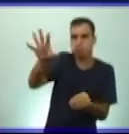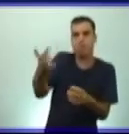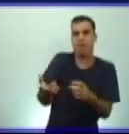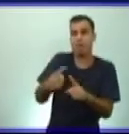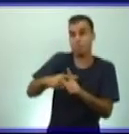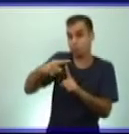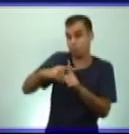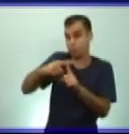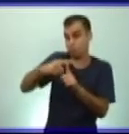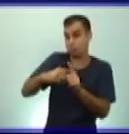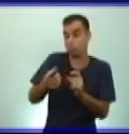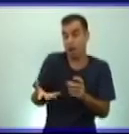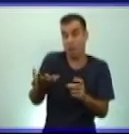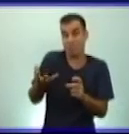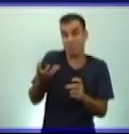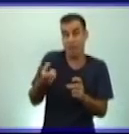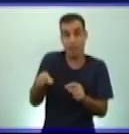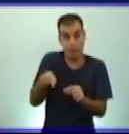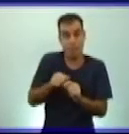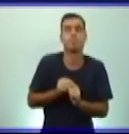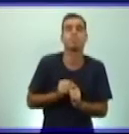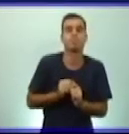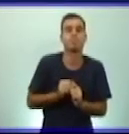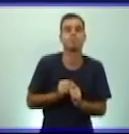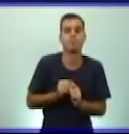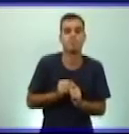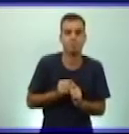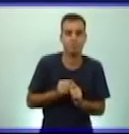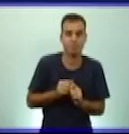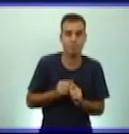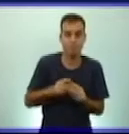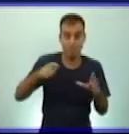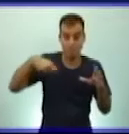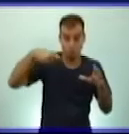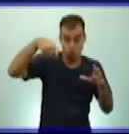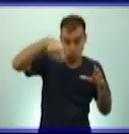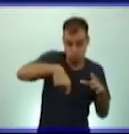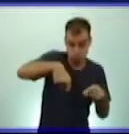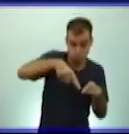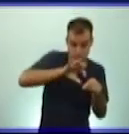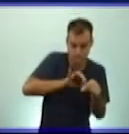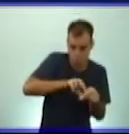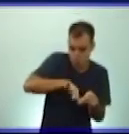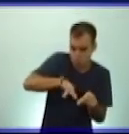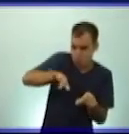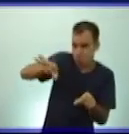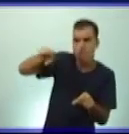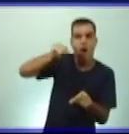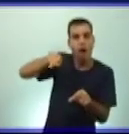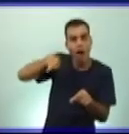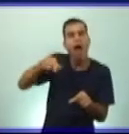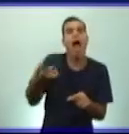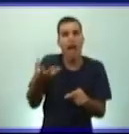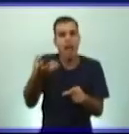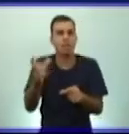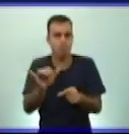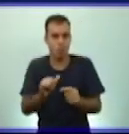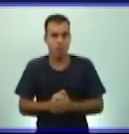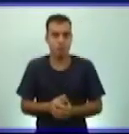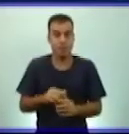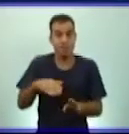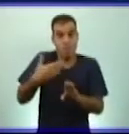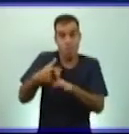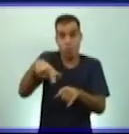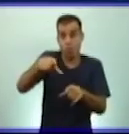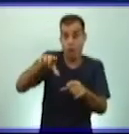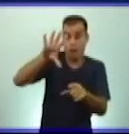está sumergida dentro de la sopa hasta la parte que está afuera, que lo podemos notar fácilmente cuando al rato tocamos el